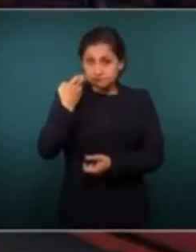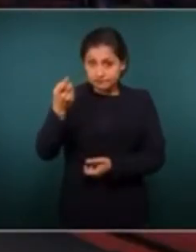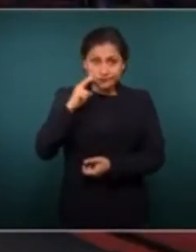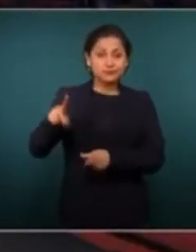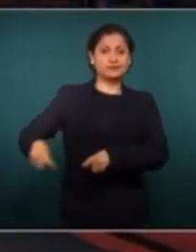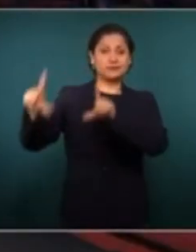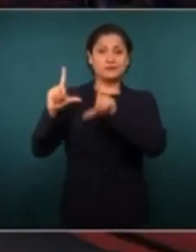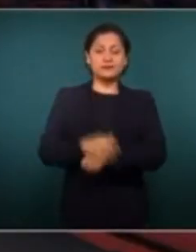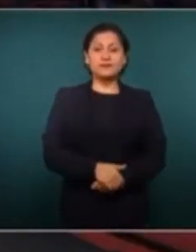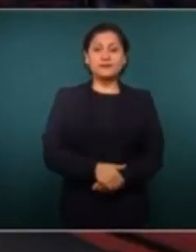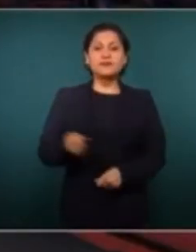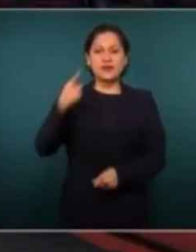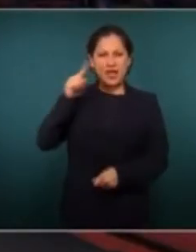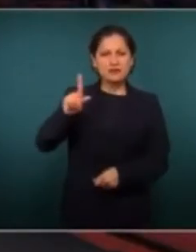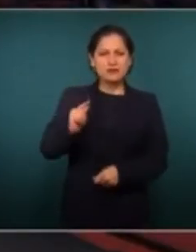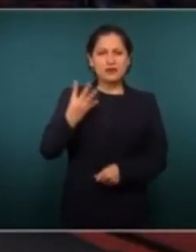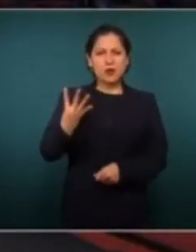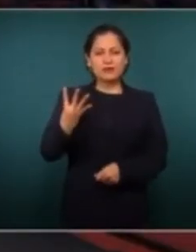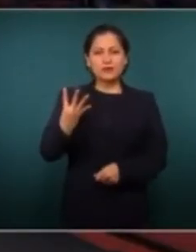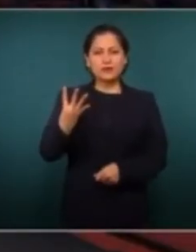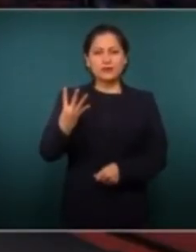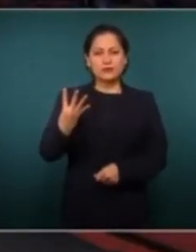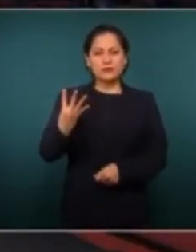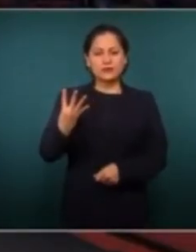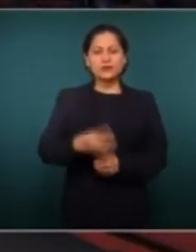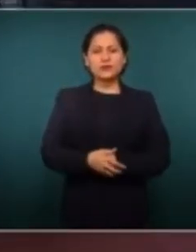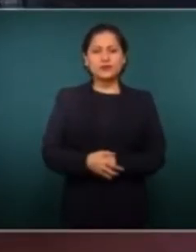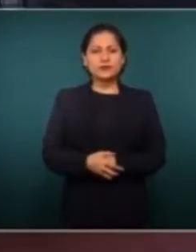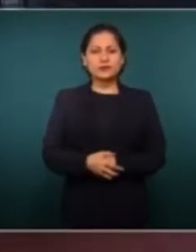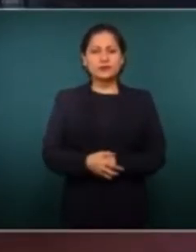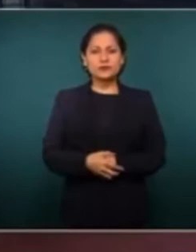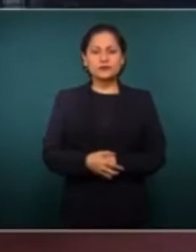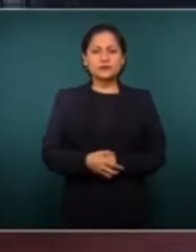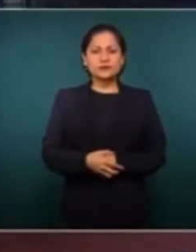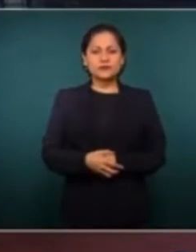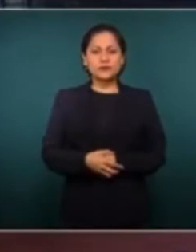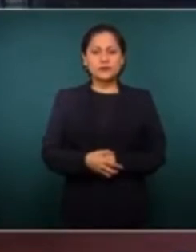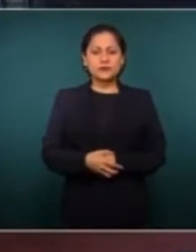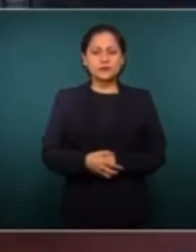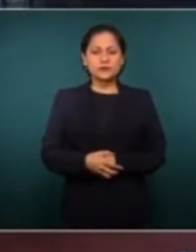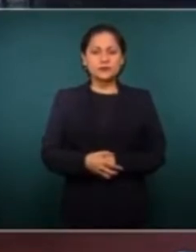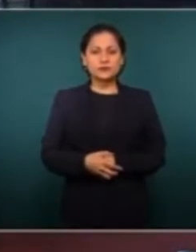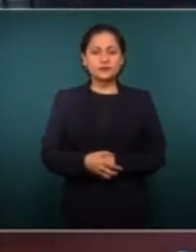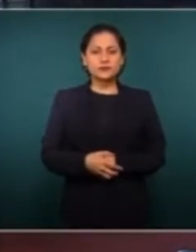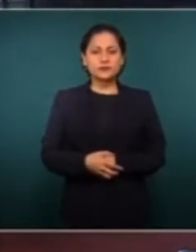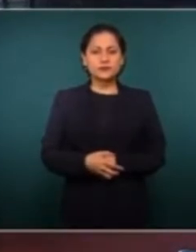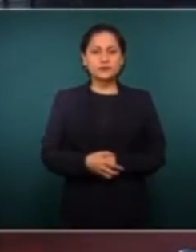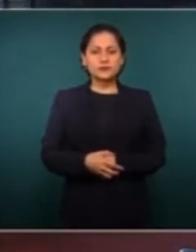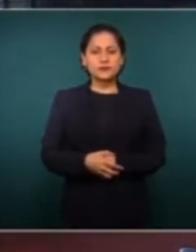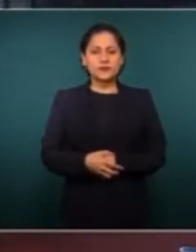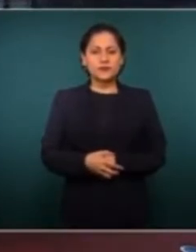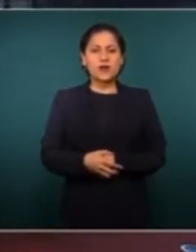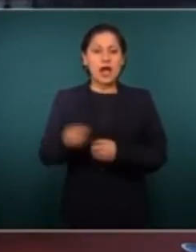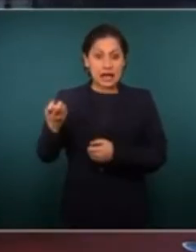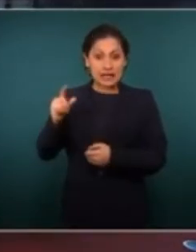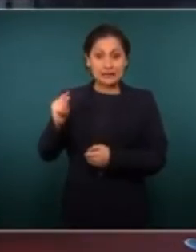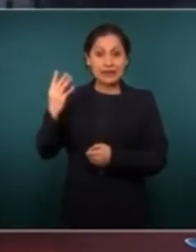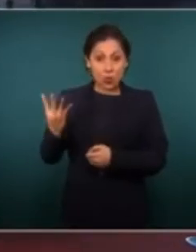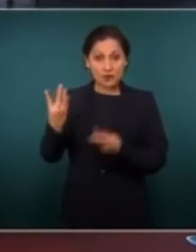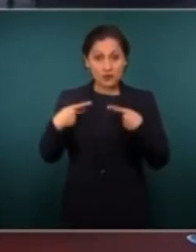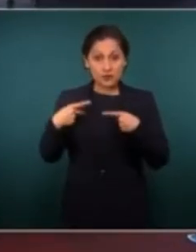otro, esos 74, ¿cuántos tienen que ver con el crimen organizado?